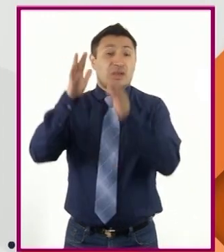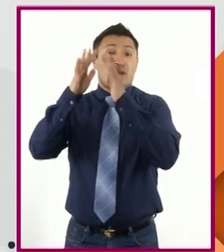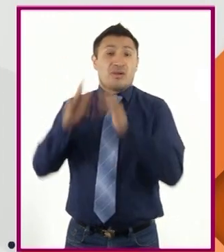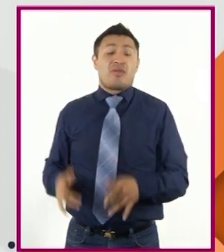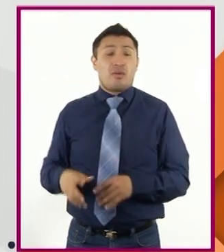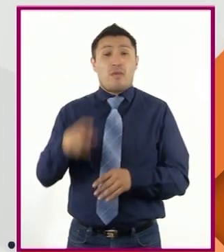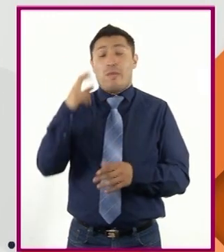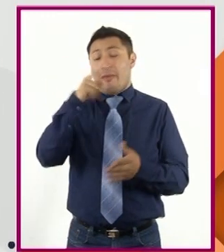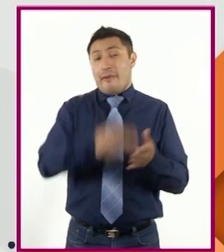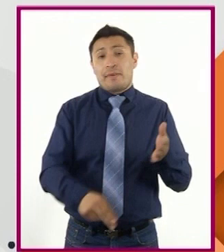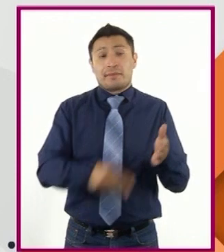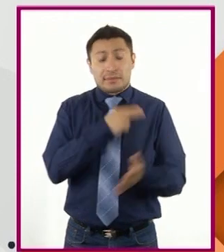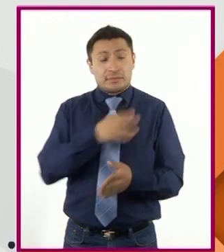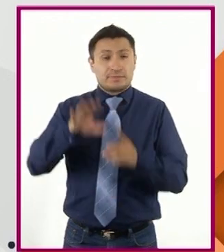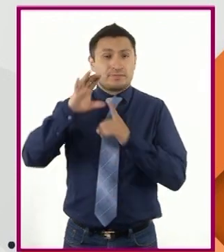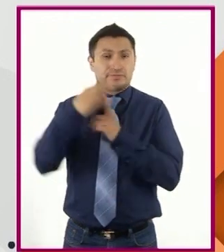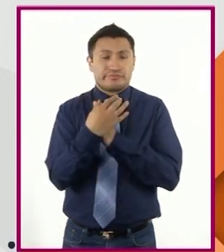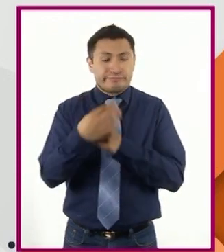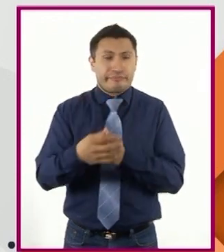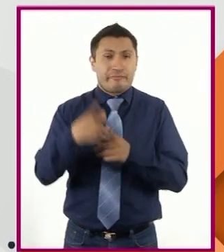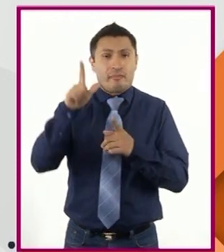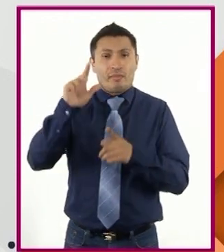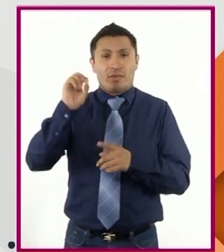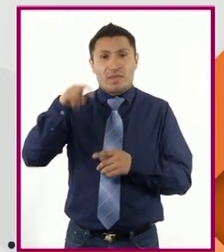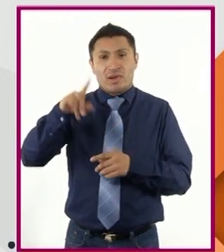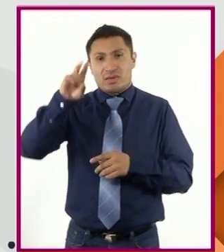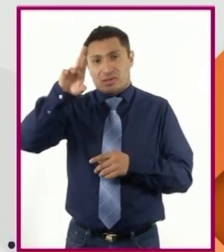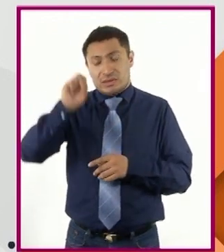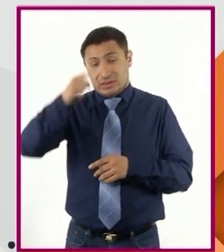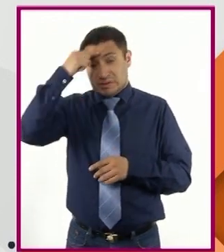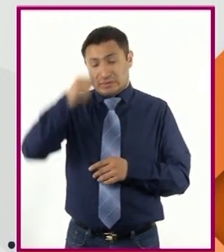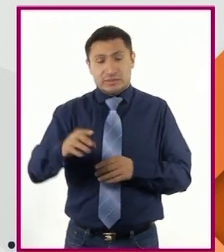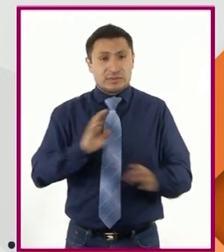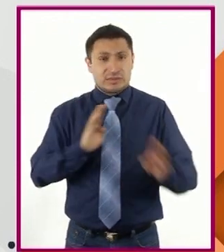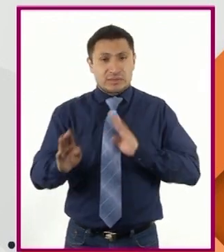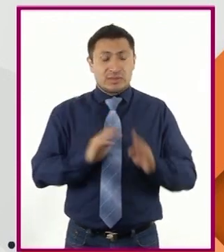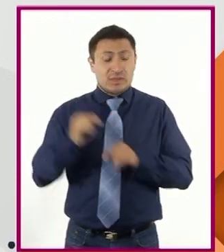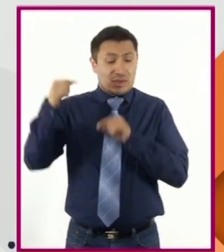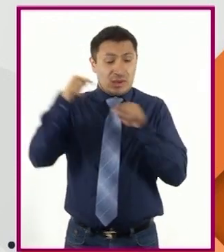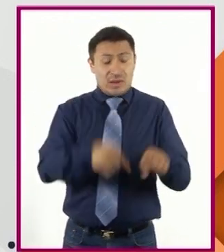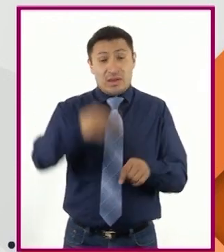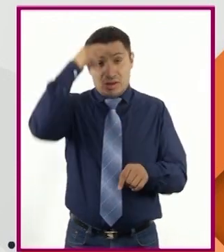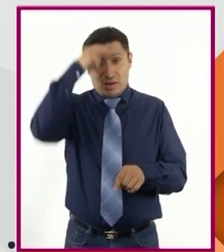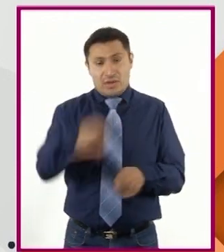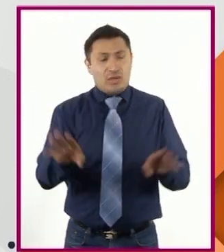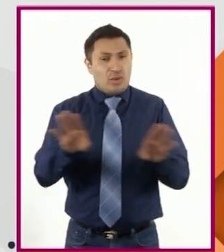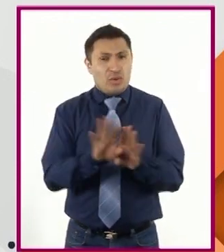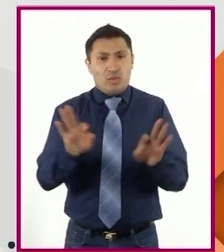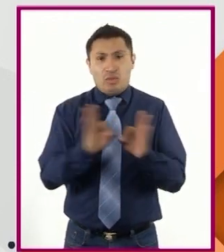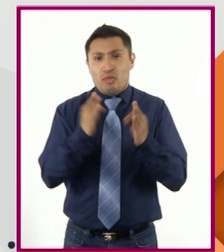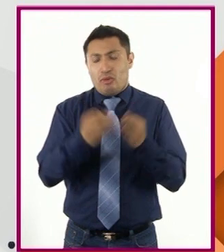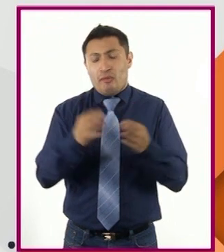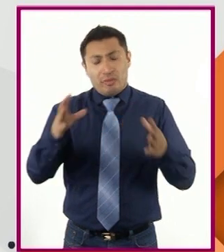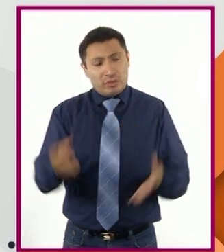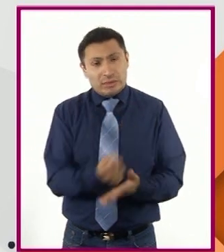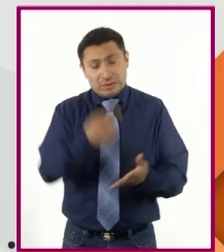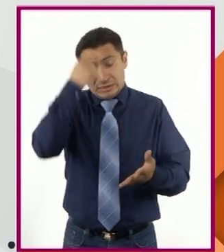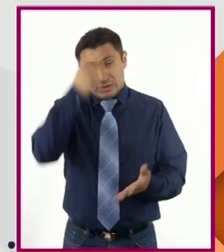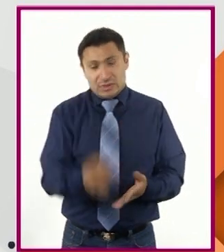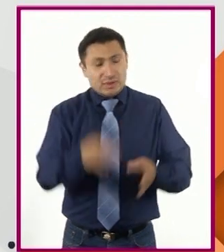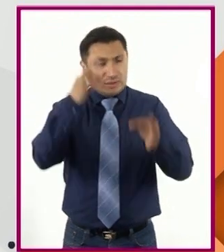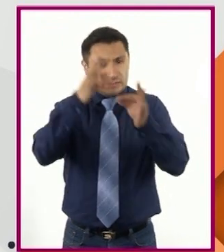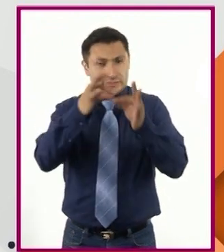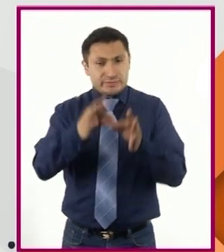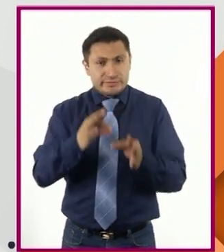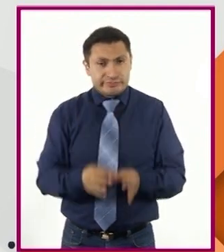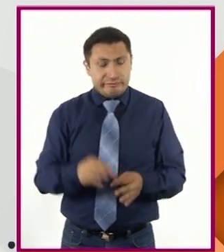los cuales firmaron la Convención de Londres para intervenir militarmente a México como medida de apremio para que se